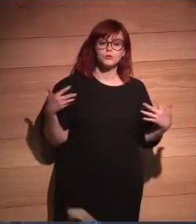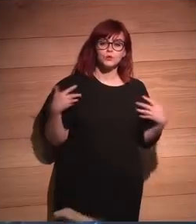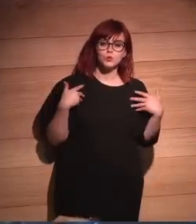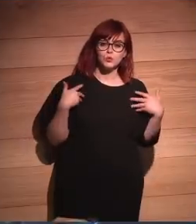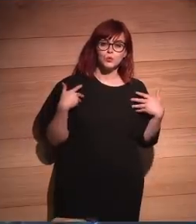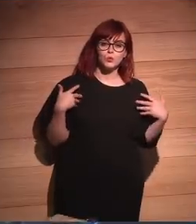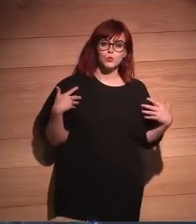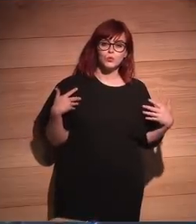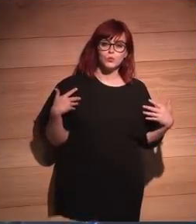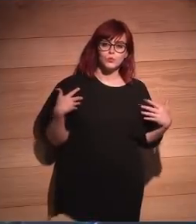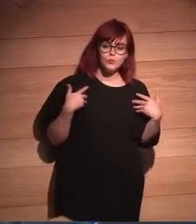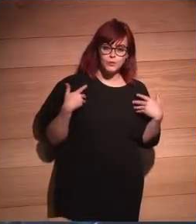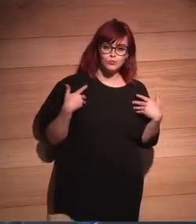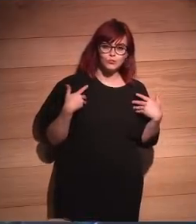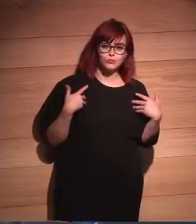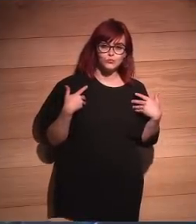un conjunto